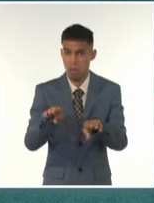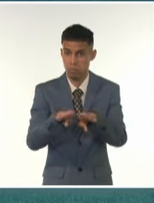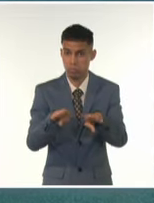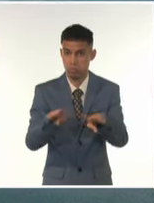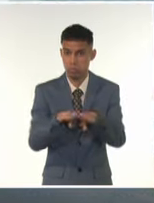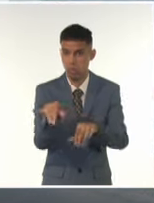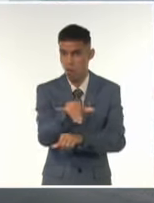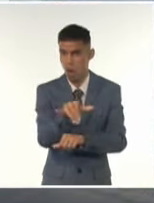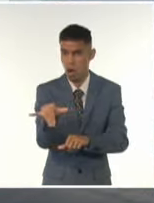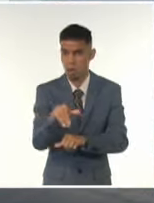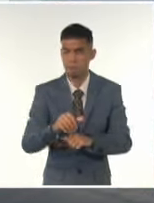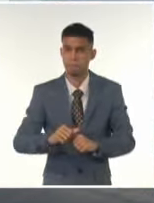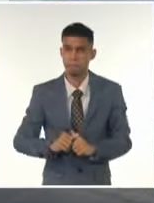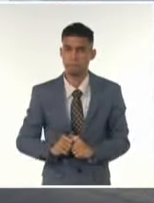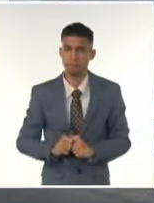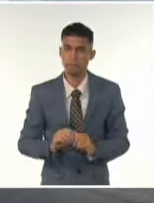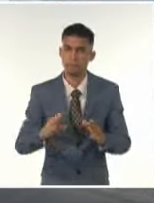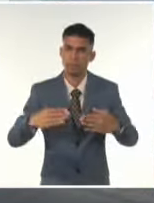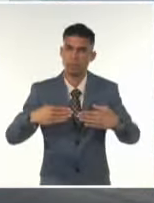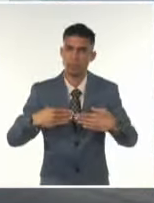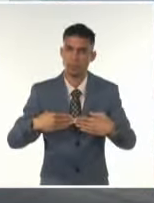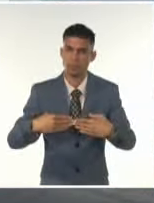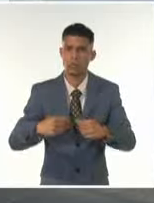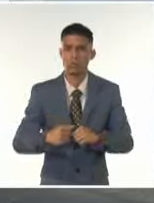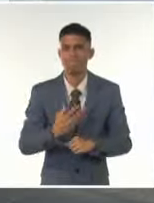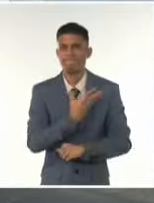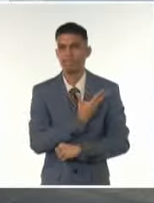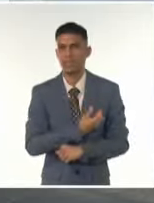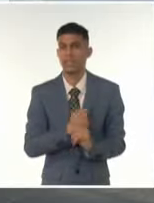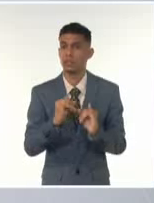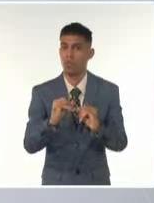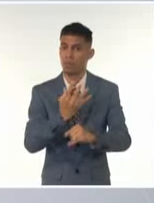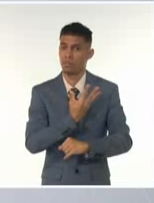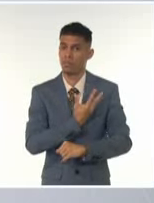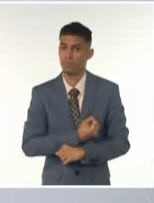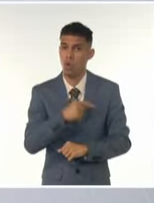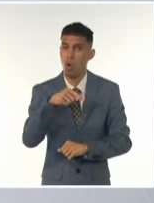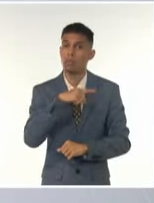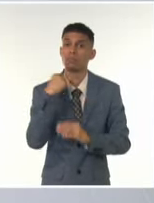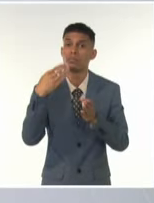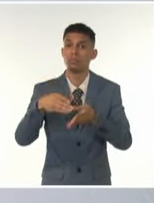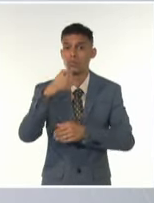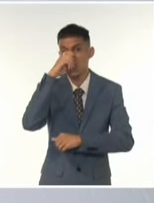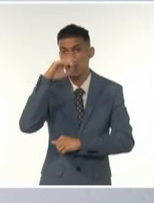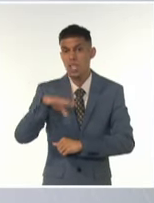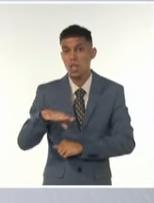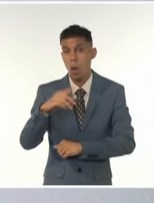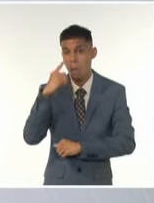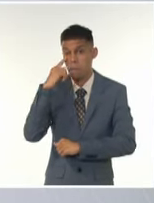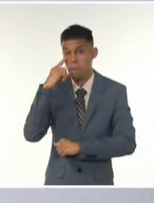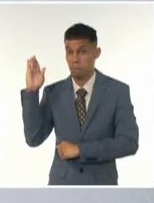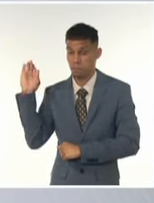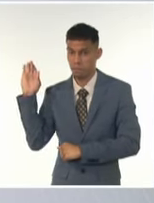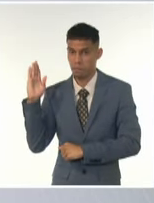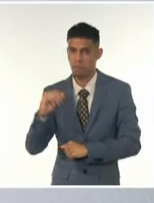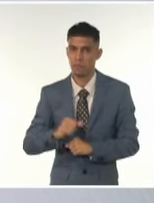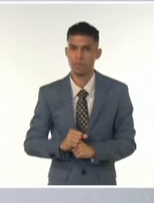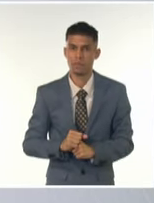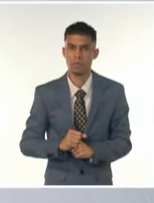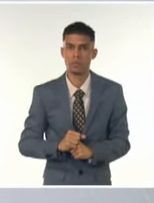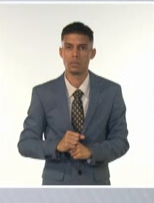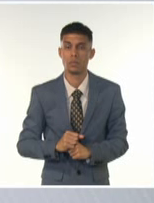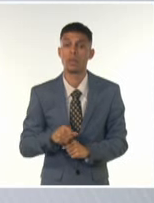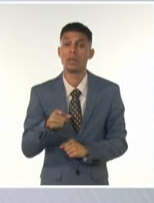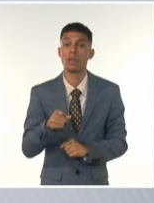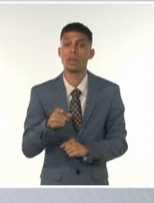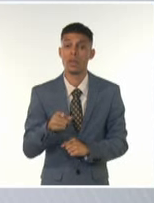episodio y cerramos con una lamentable noticia hoy falleció el niño en Manuel Cárdenas Gutiérrez atleta de